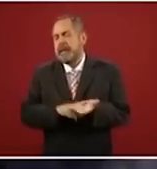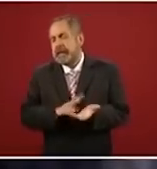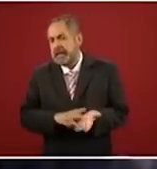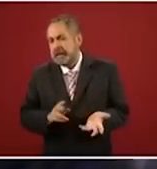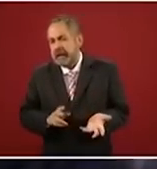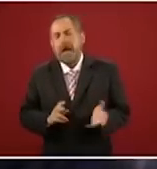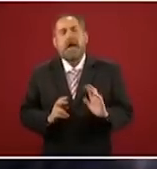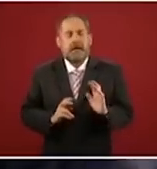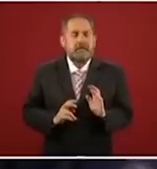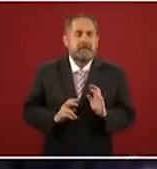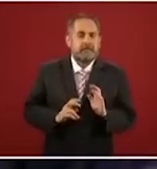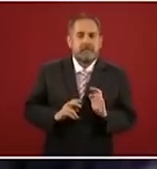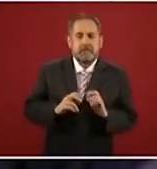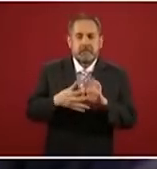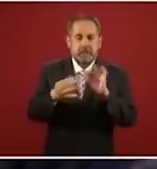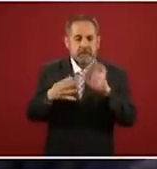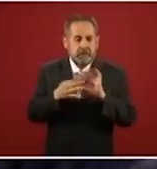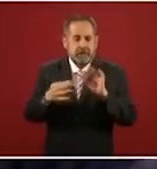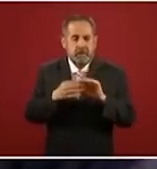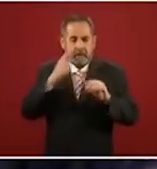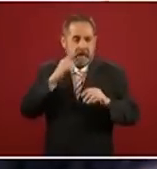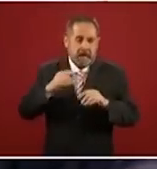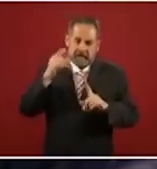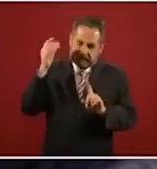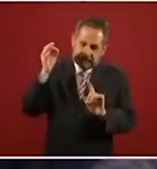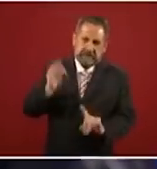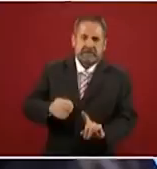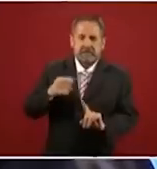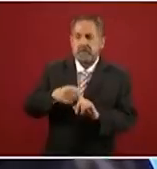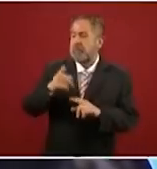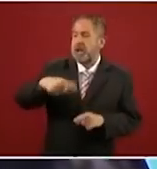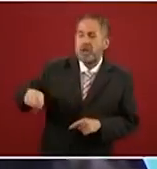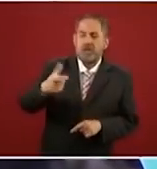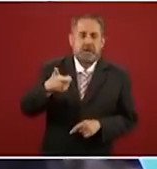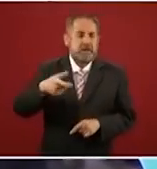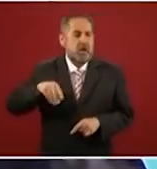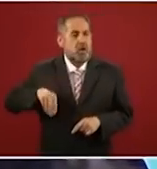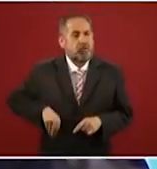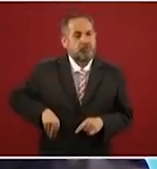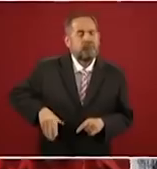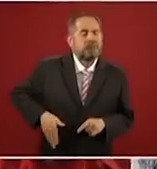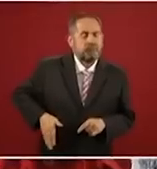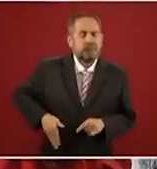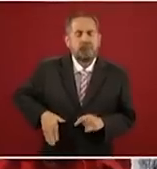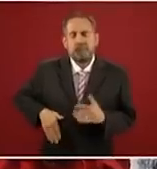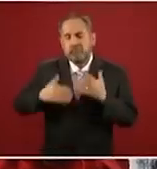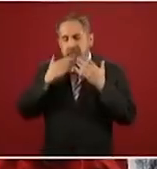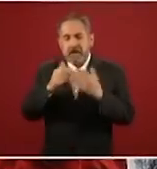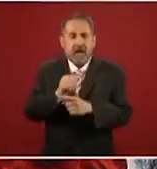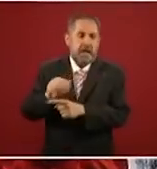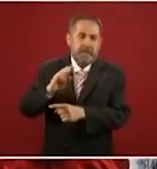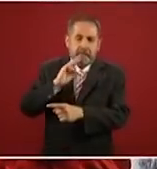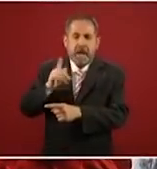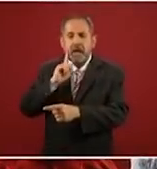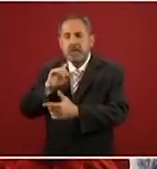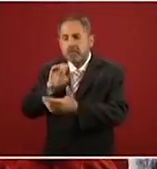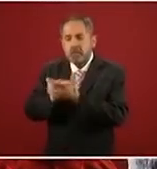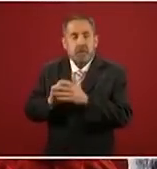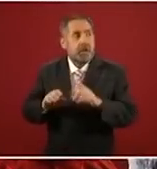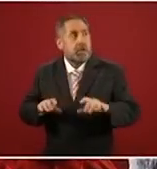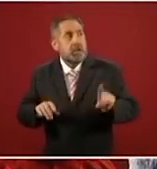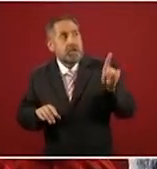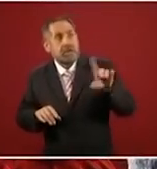efectivo que logre llevar más dinero a la bolsa de mamá y de las esposas de quienes hacen un gran esfuerzo